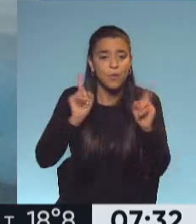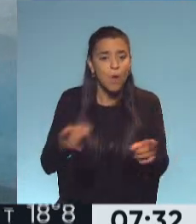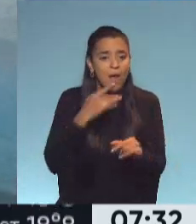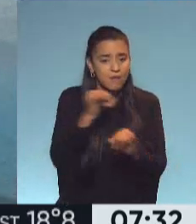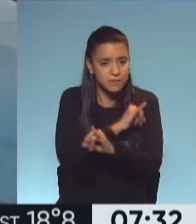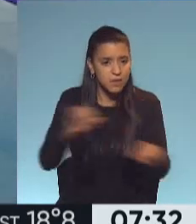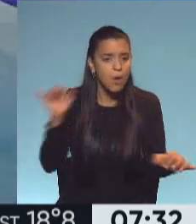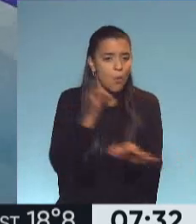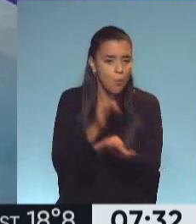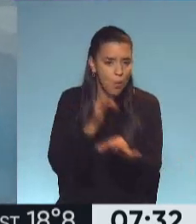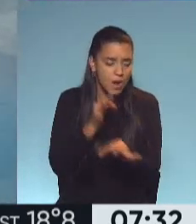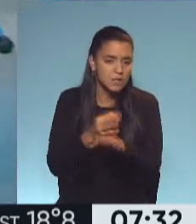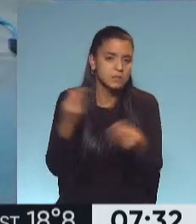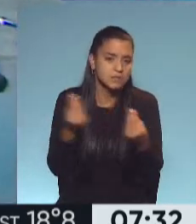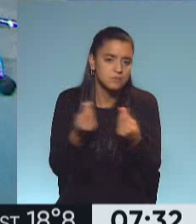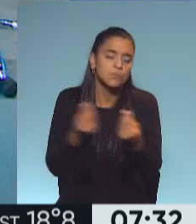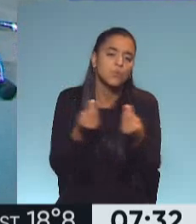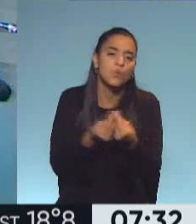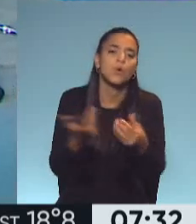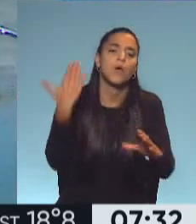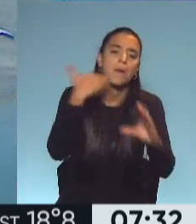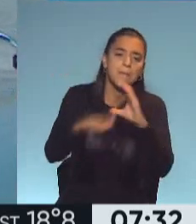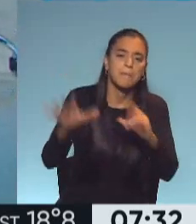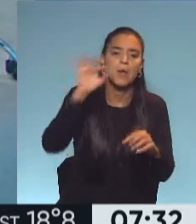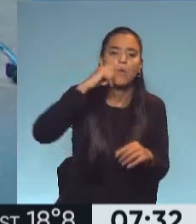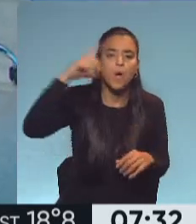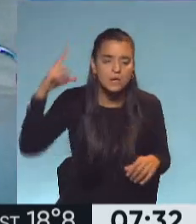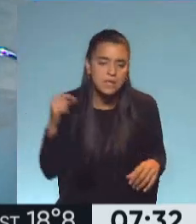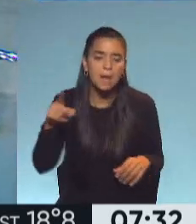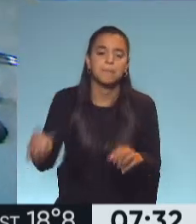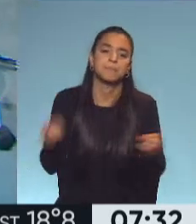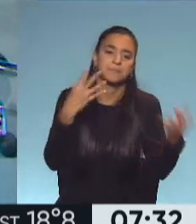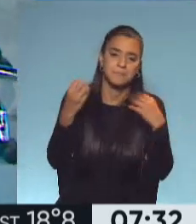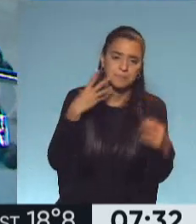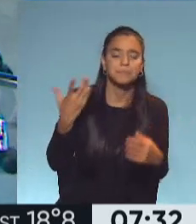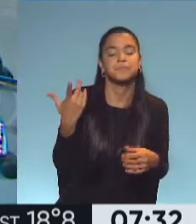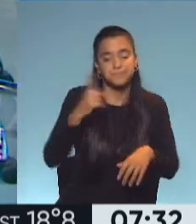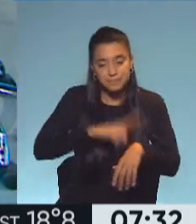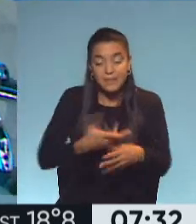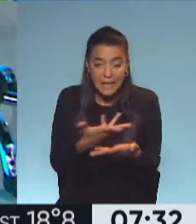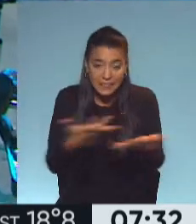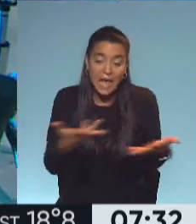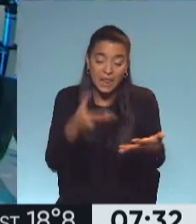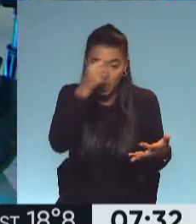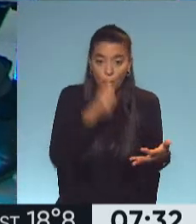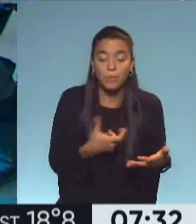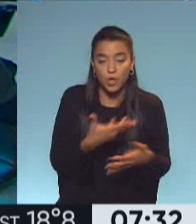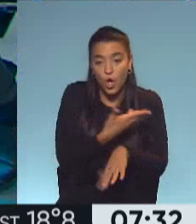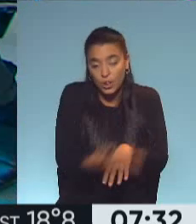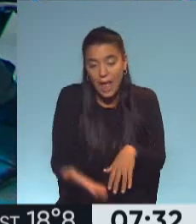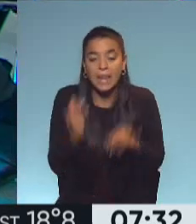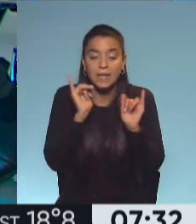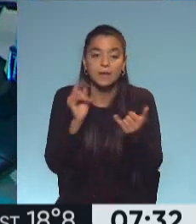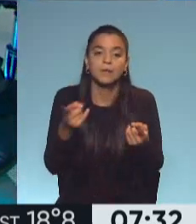avisaron las escuelas, seguramente muchos a través de correo electrónico, WhatsApp han recibido a altas horas del día domingo la